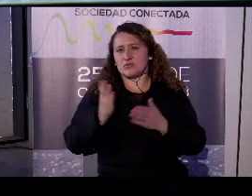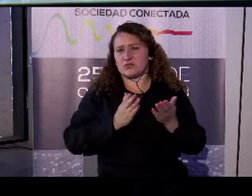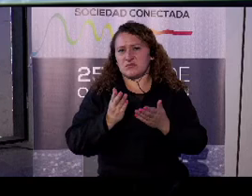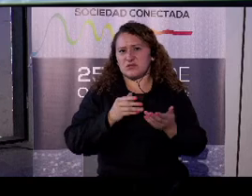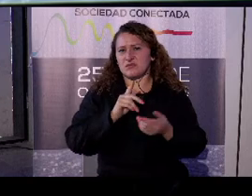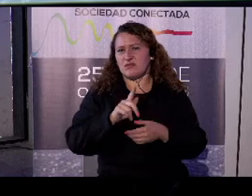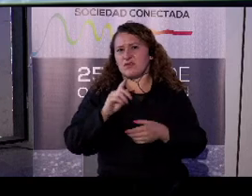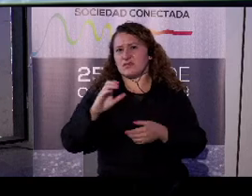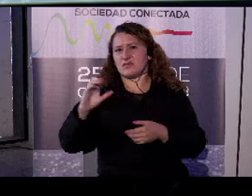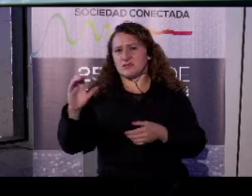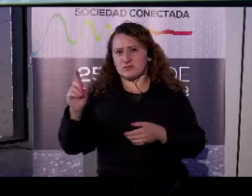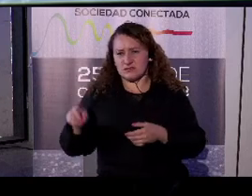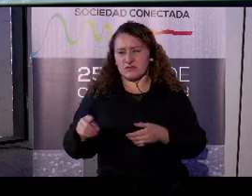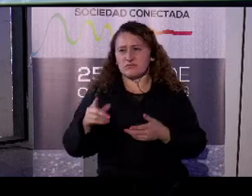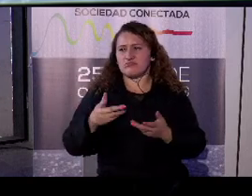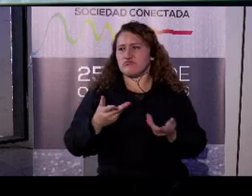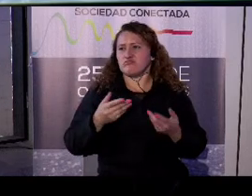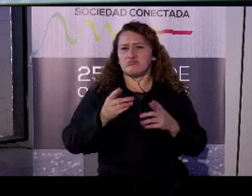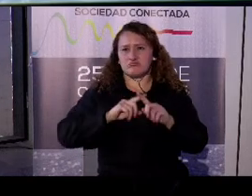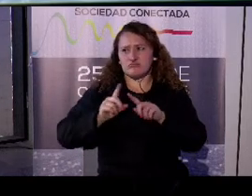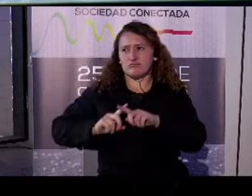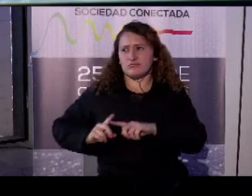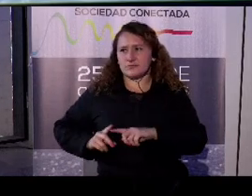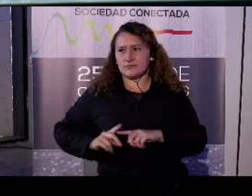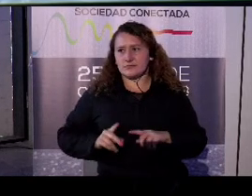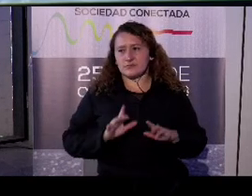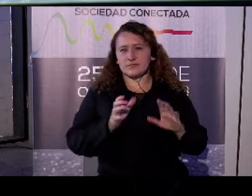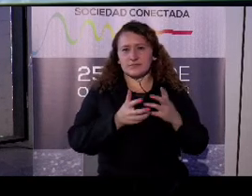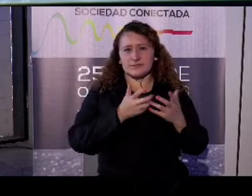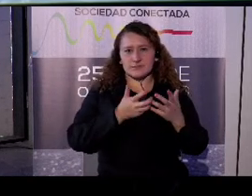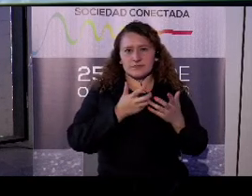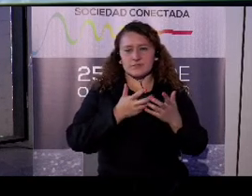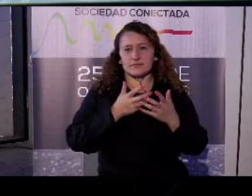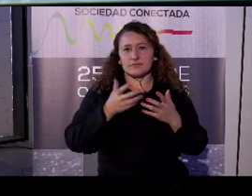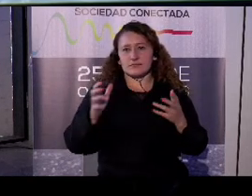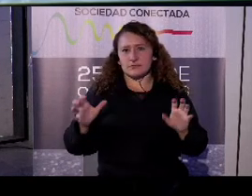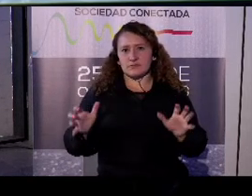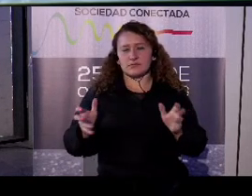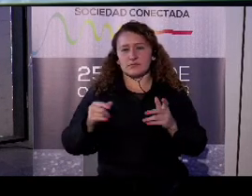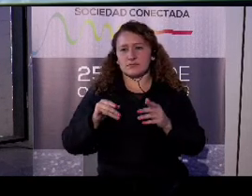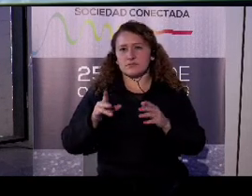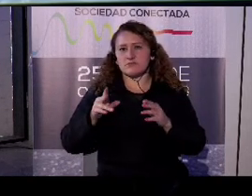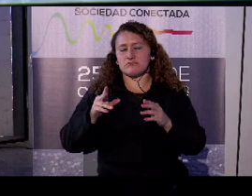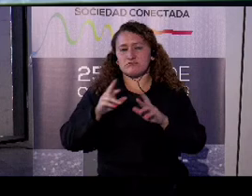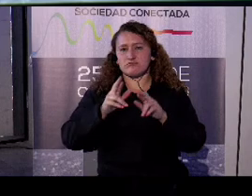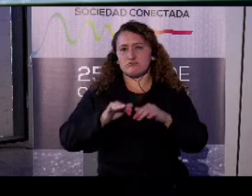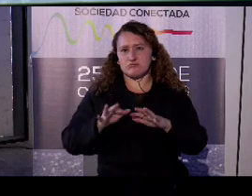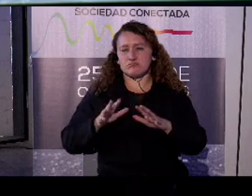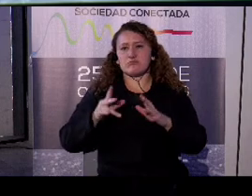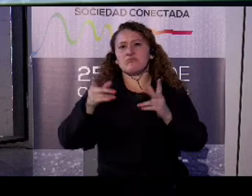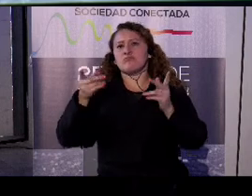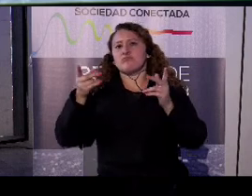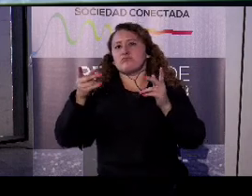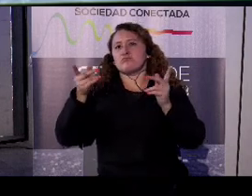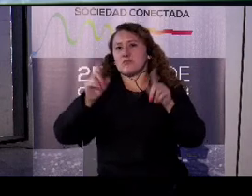serv hs también apoya los sistemas de radio navegación rns